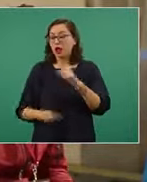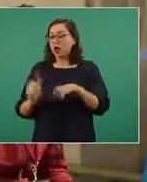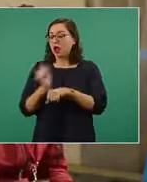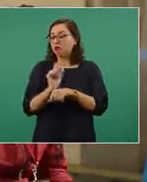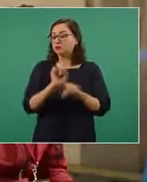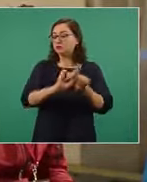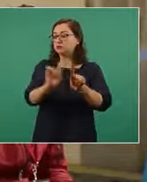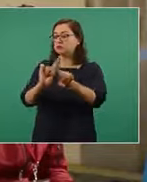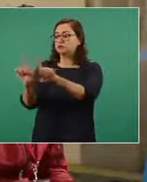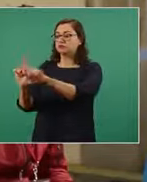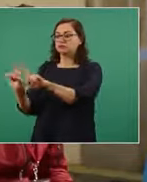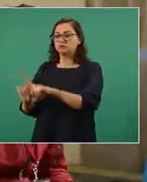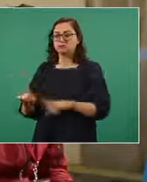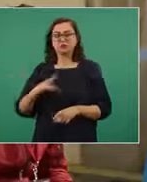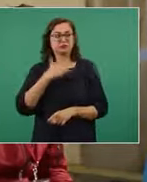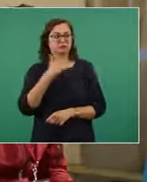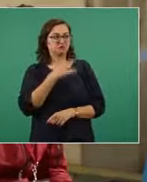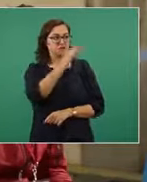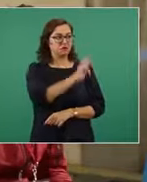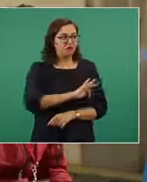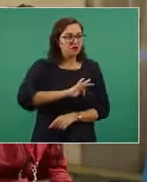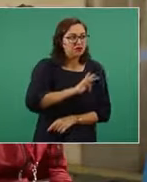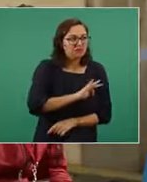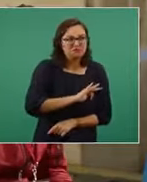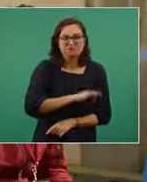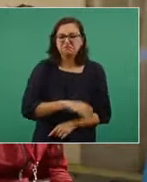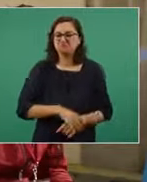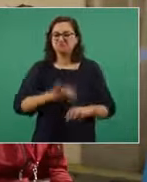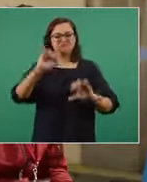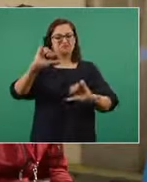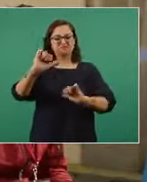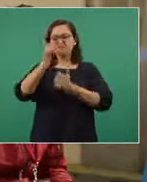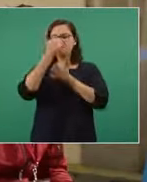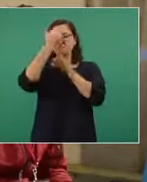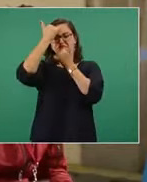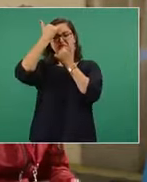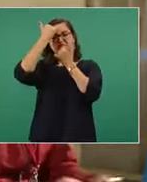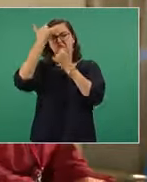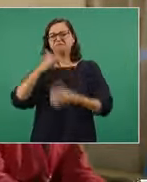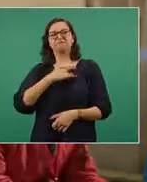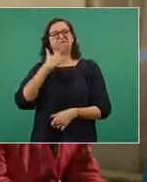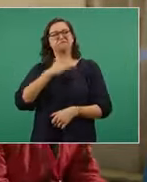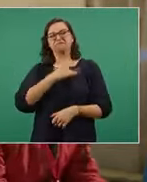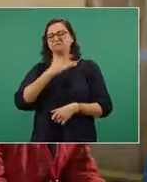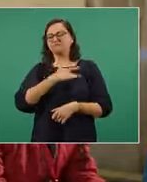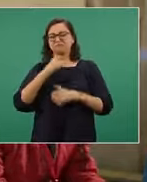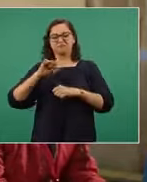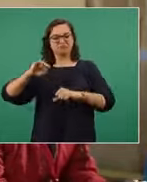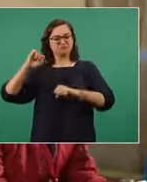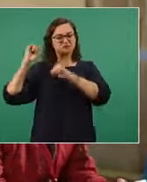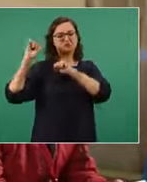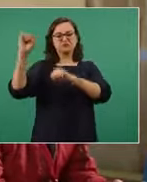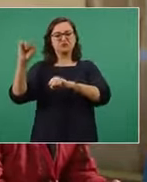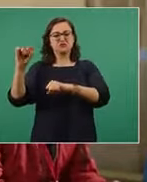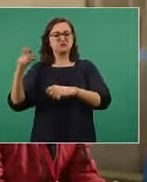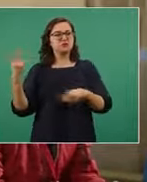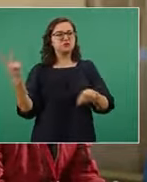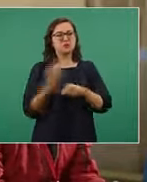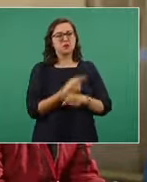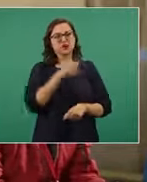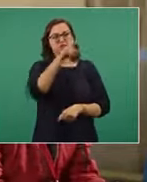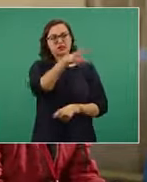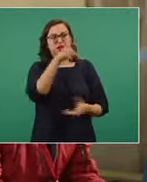se retractan de dicha felicitación y más aún se manifiestan indignados de que haya podido más el influyentismo